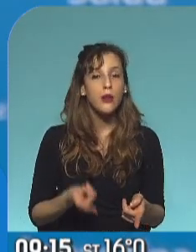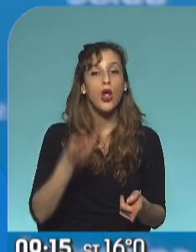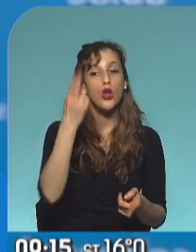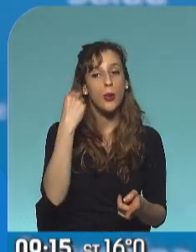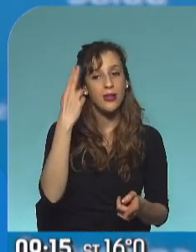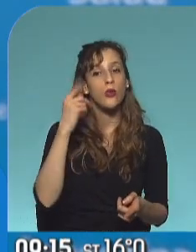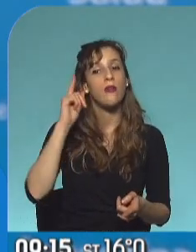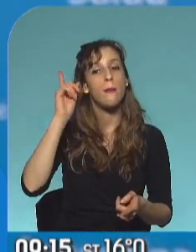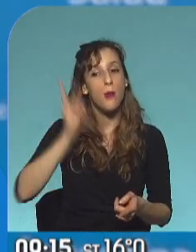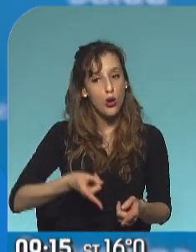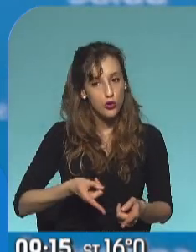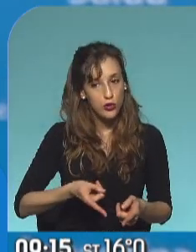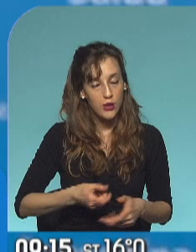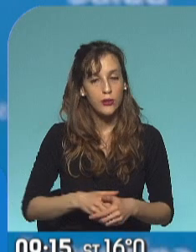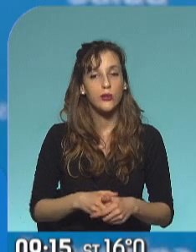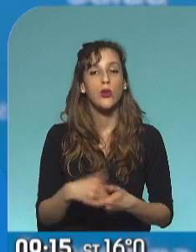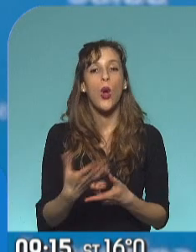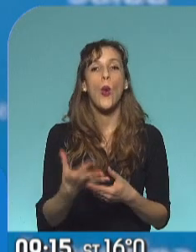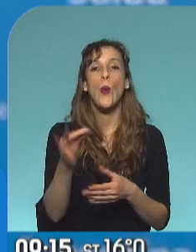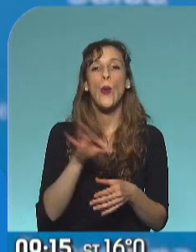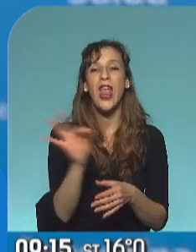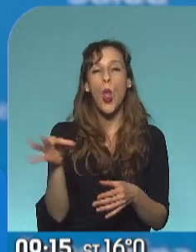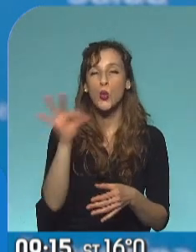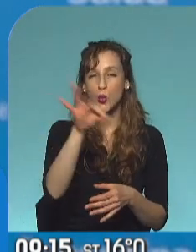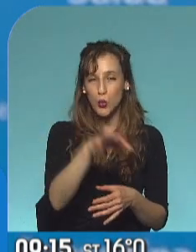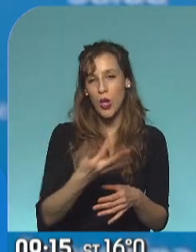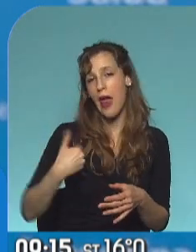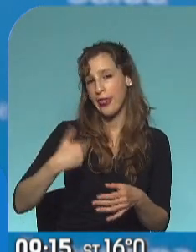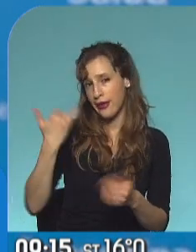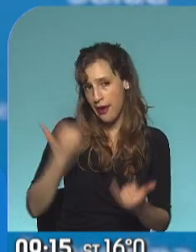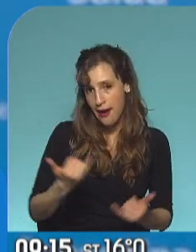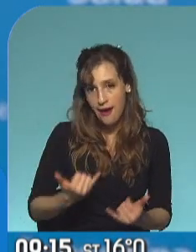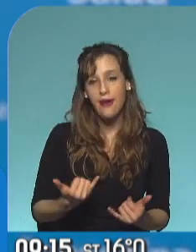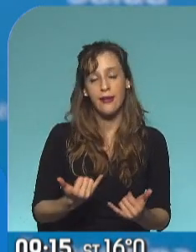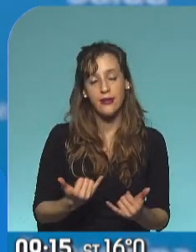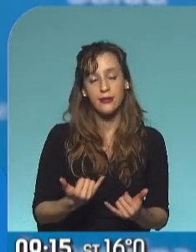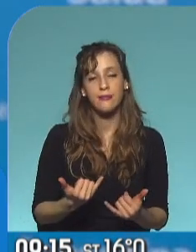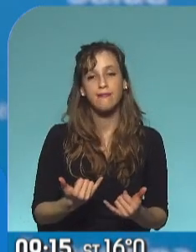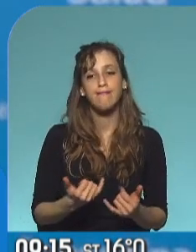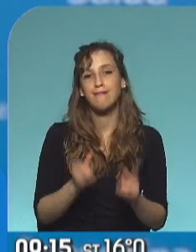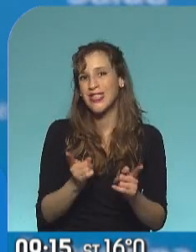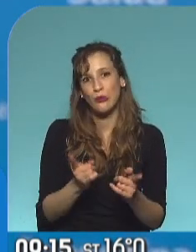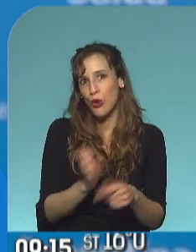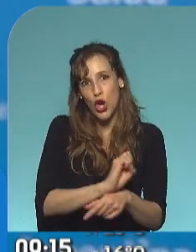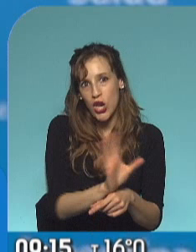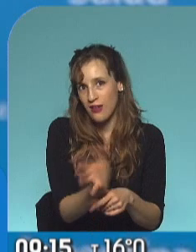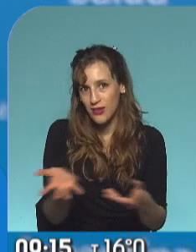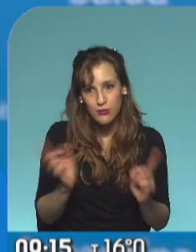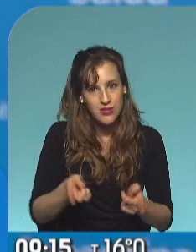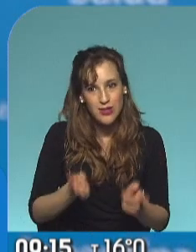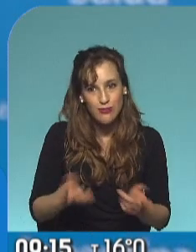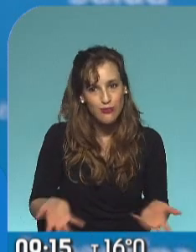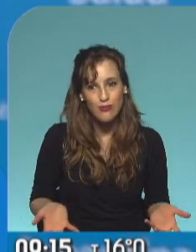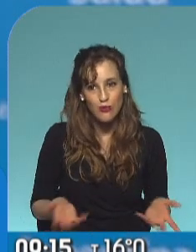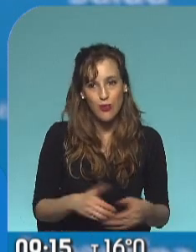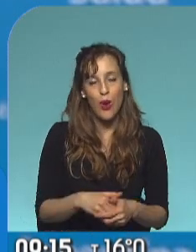por ciento de los virus respiratorios que circulan en argentina en este momento es sars cop 2 es el virus causante